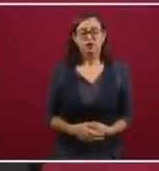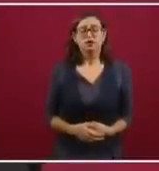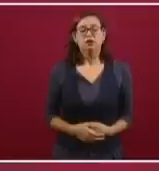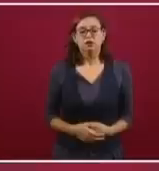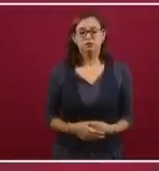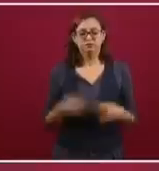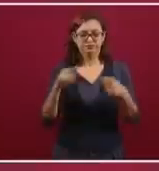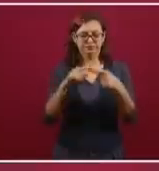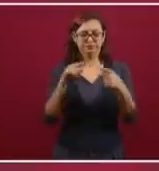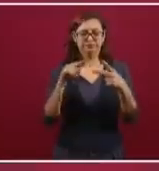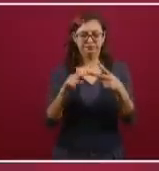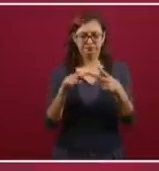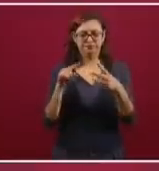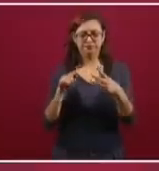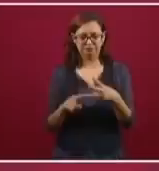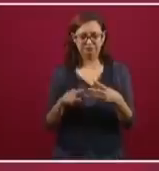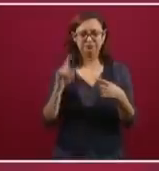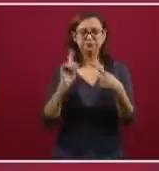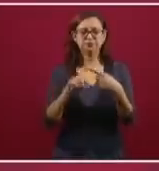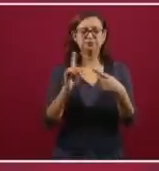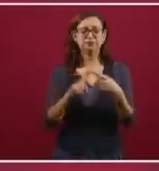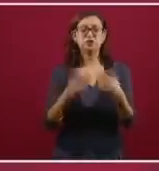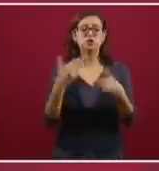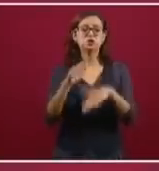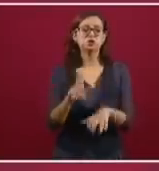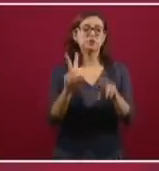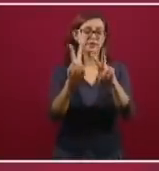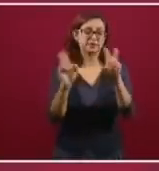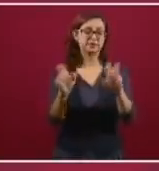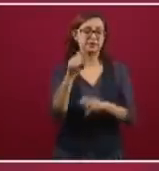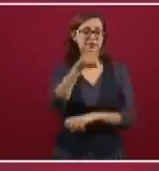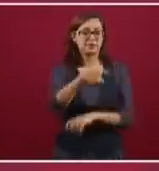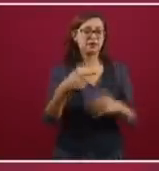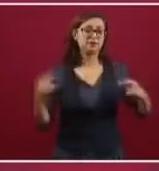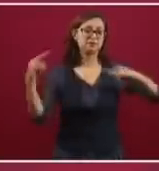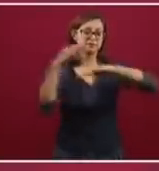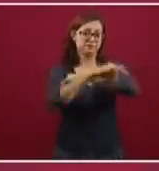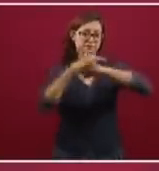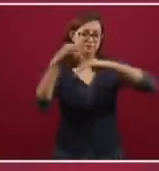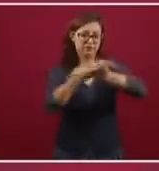estamos atendiendo ese problema.